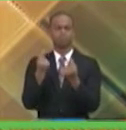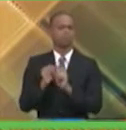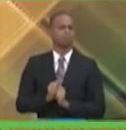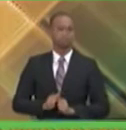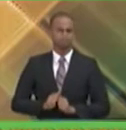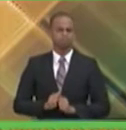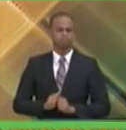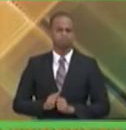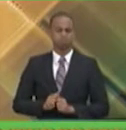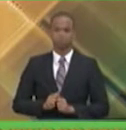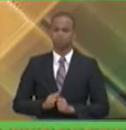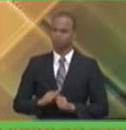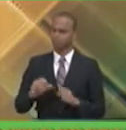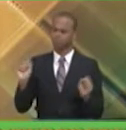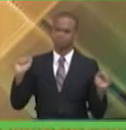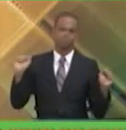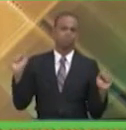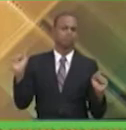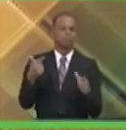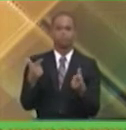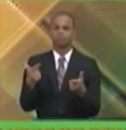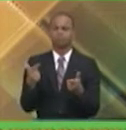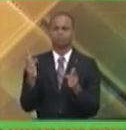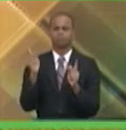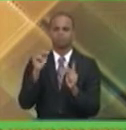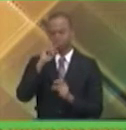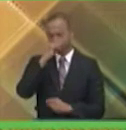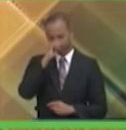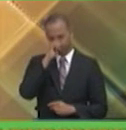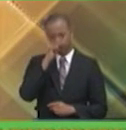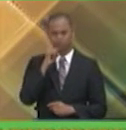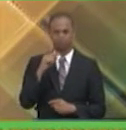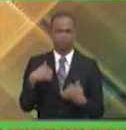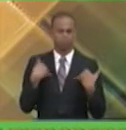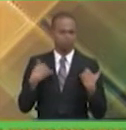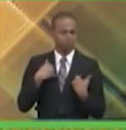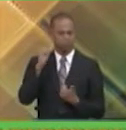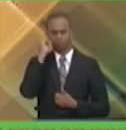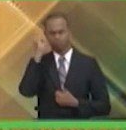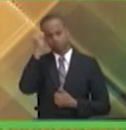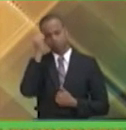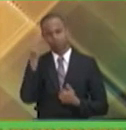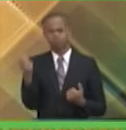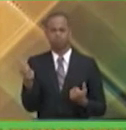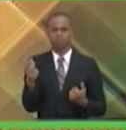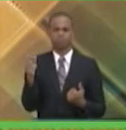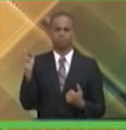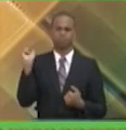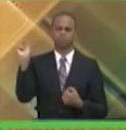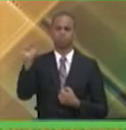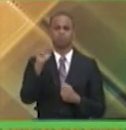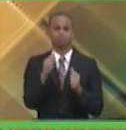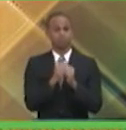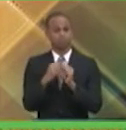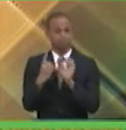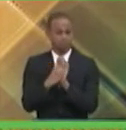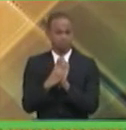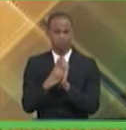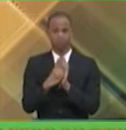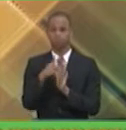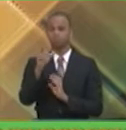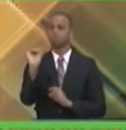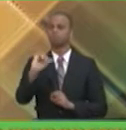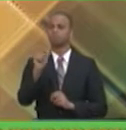participaran conglomeradamente niños, adolescentes y jóvenes y también adultos con discapacidad, donde